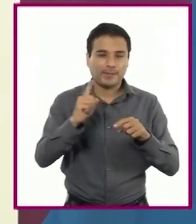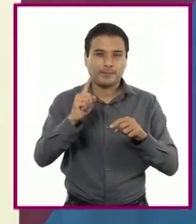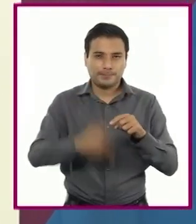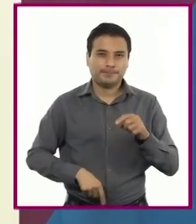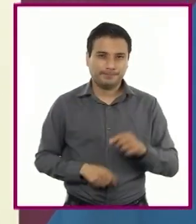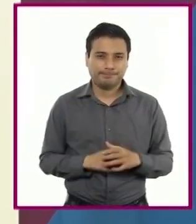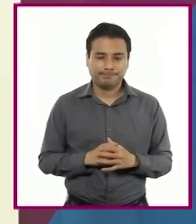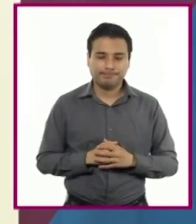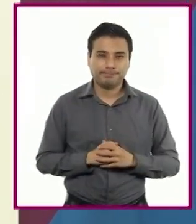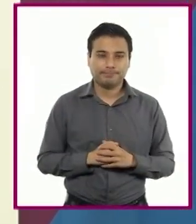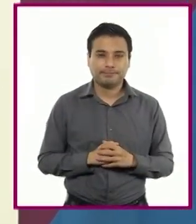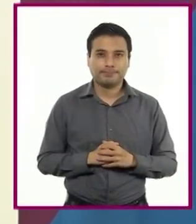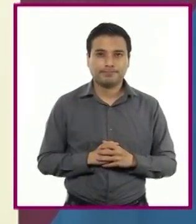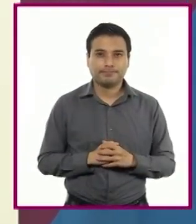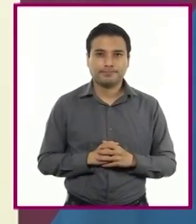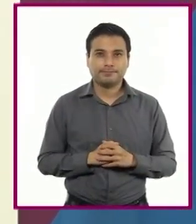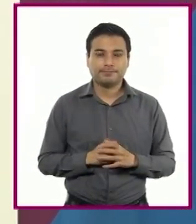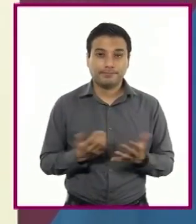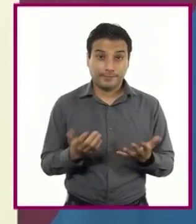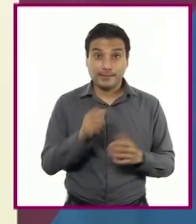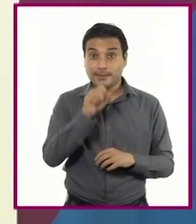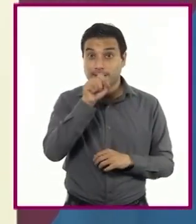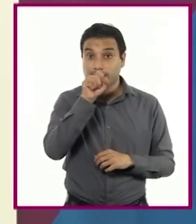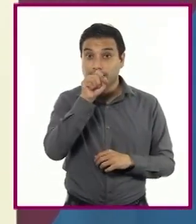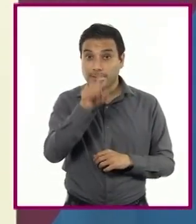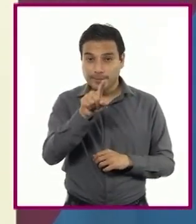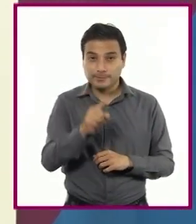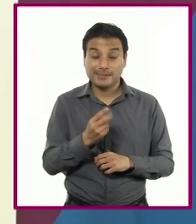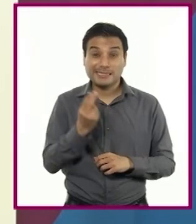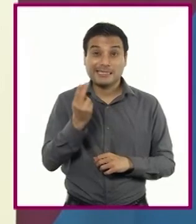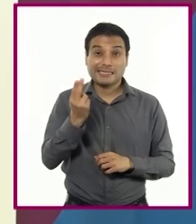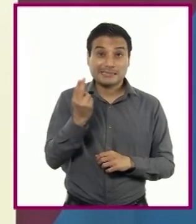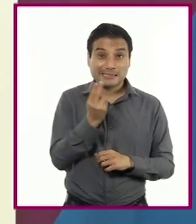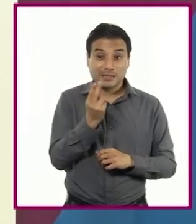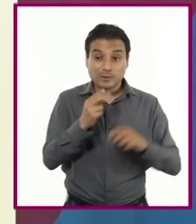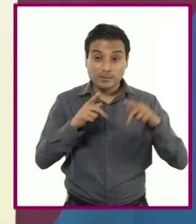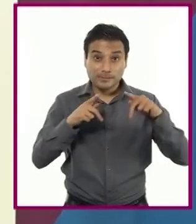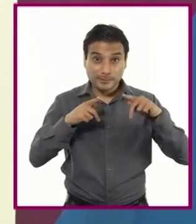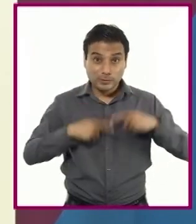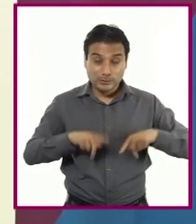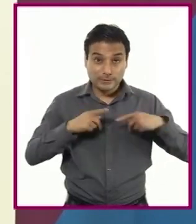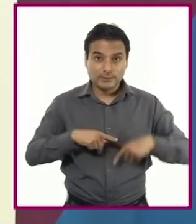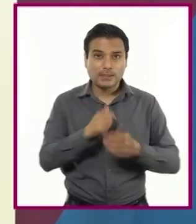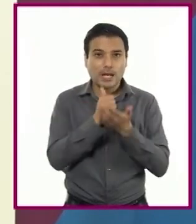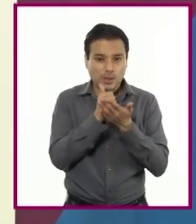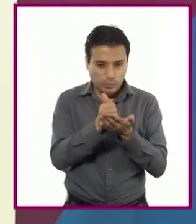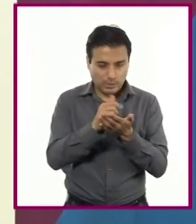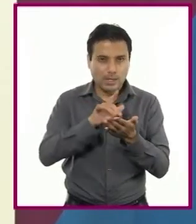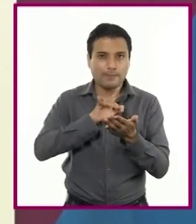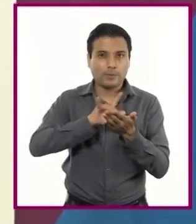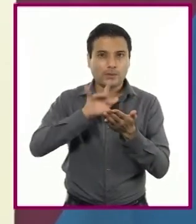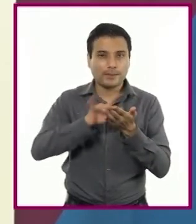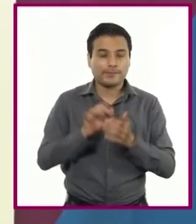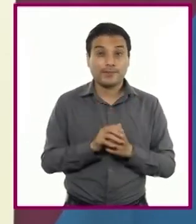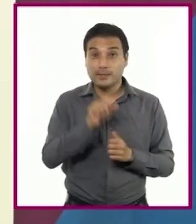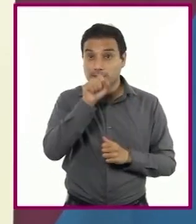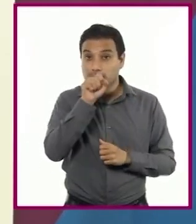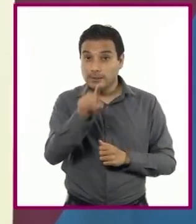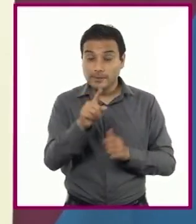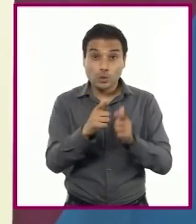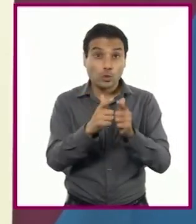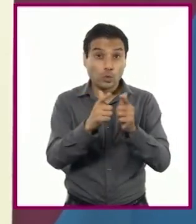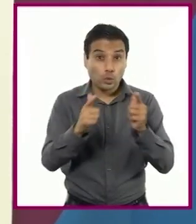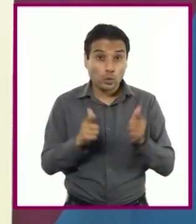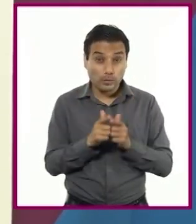ese conflicto, atender necesidades de afectados y refugiados, proteger a los sectores de la